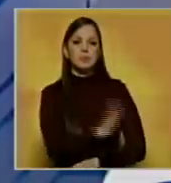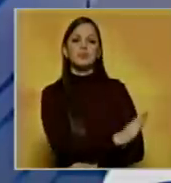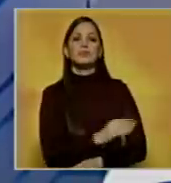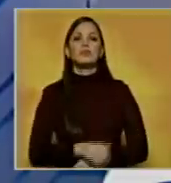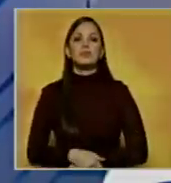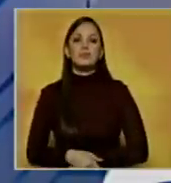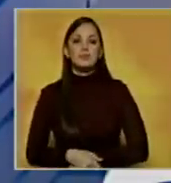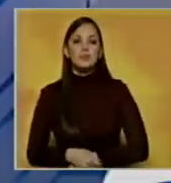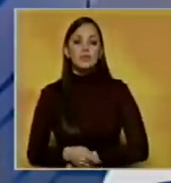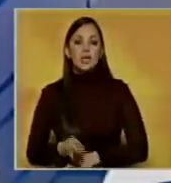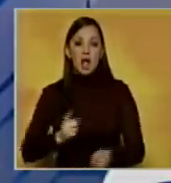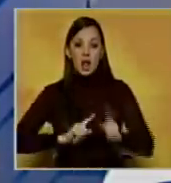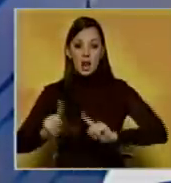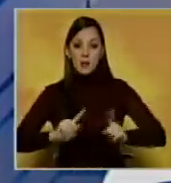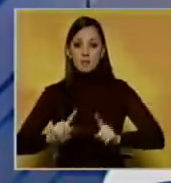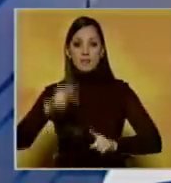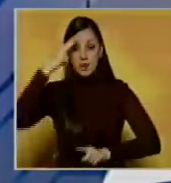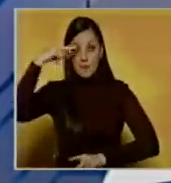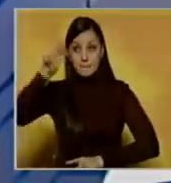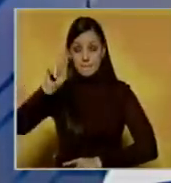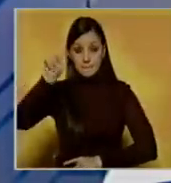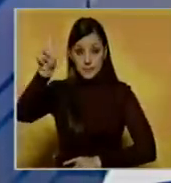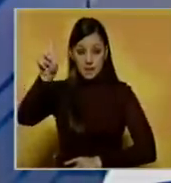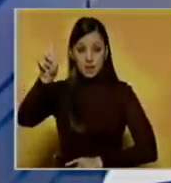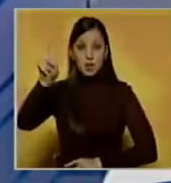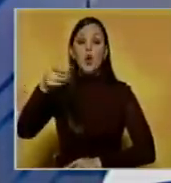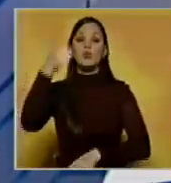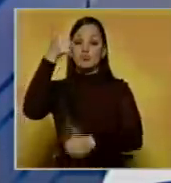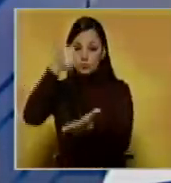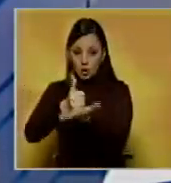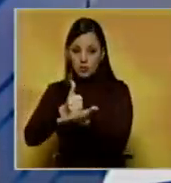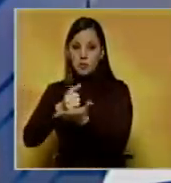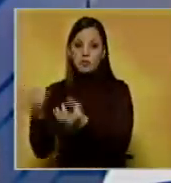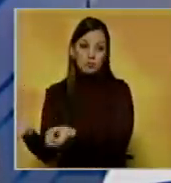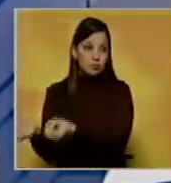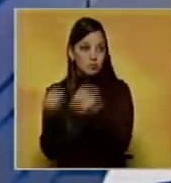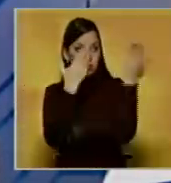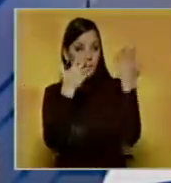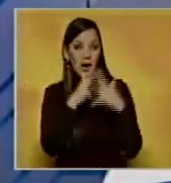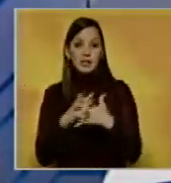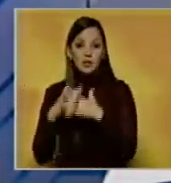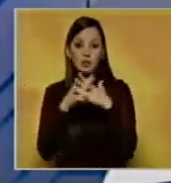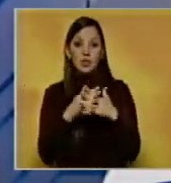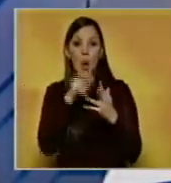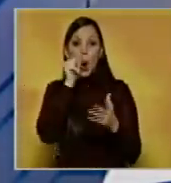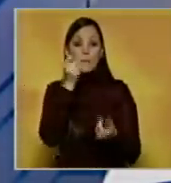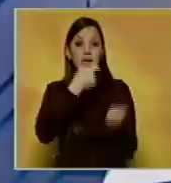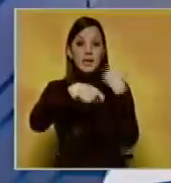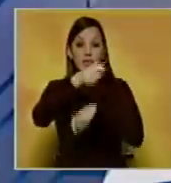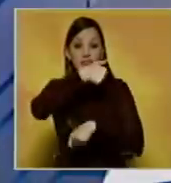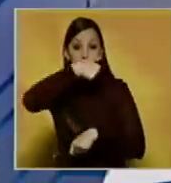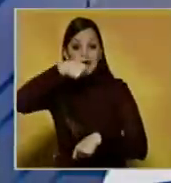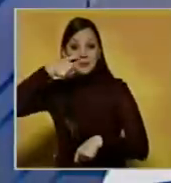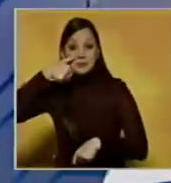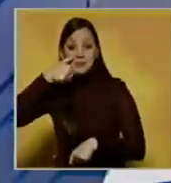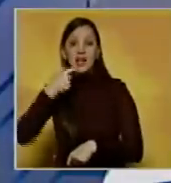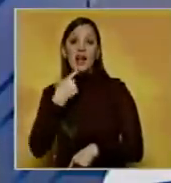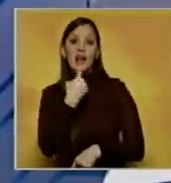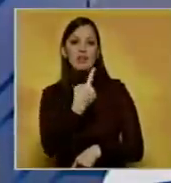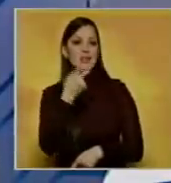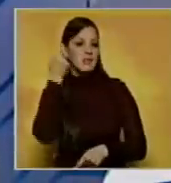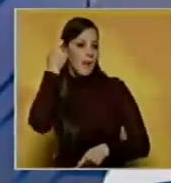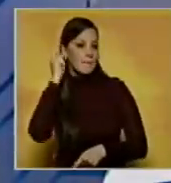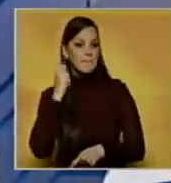la procuraduría general de México confirmó la extradición Estados Unidos del narcotraficante Edgar Valdés Villarreal alias la